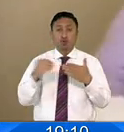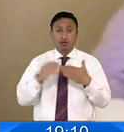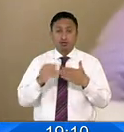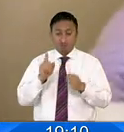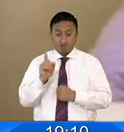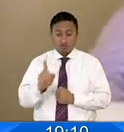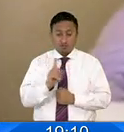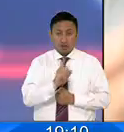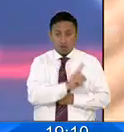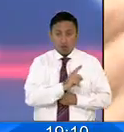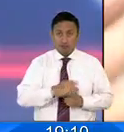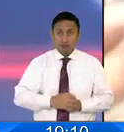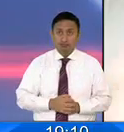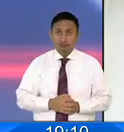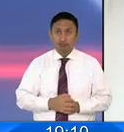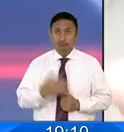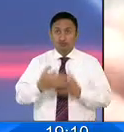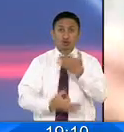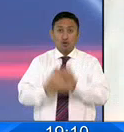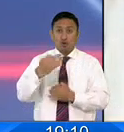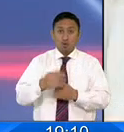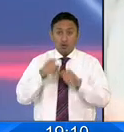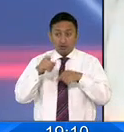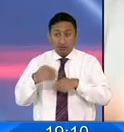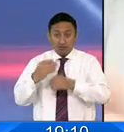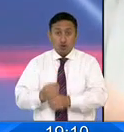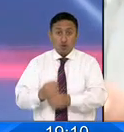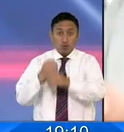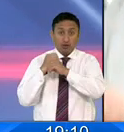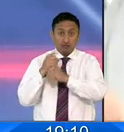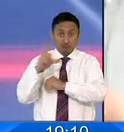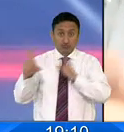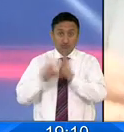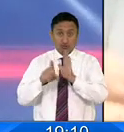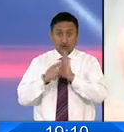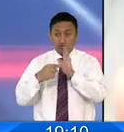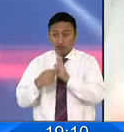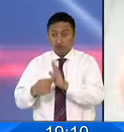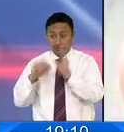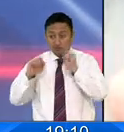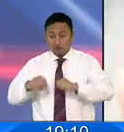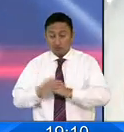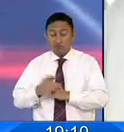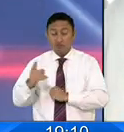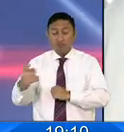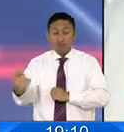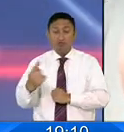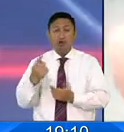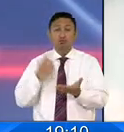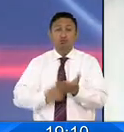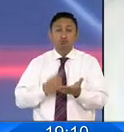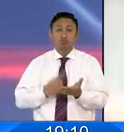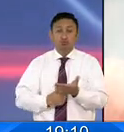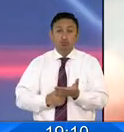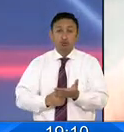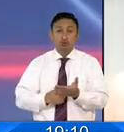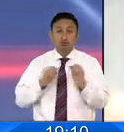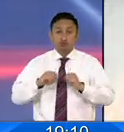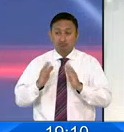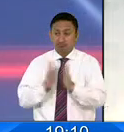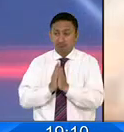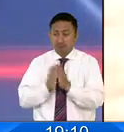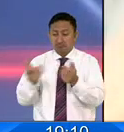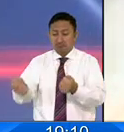los procesados. El juez está obligado por la ley a aceptar la audiencia y aceptar la